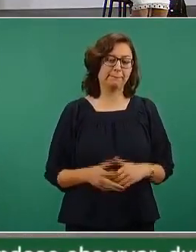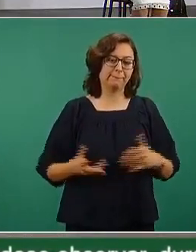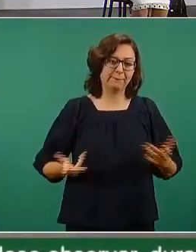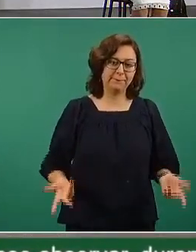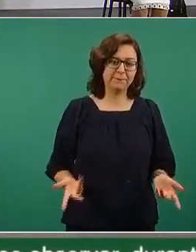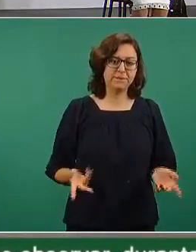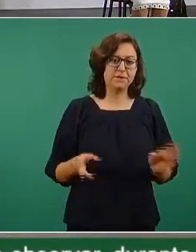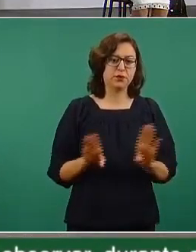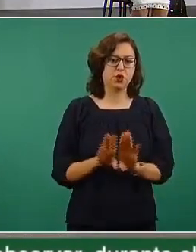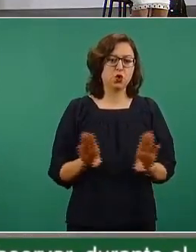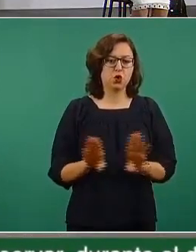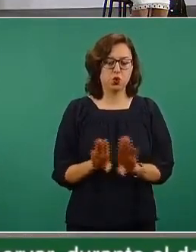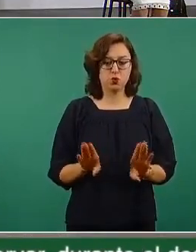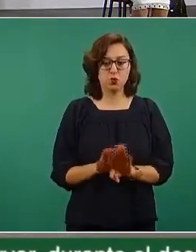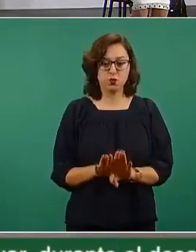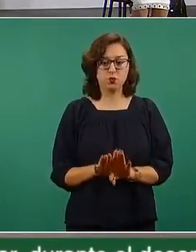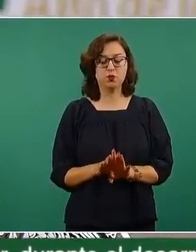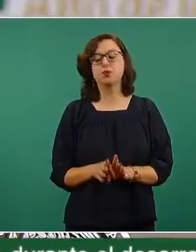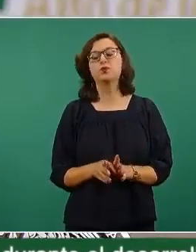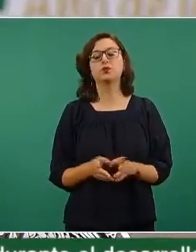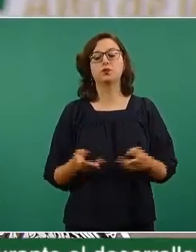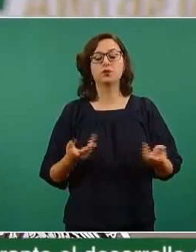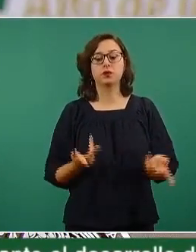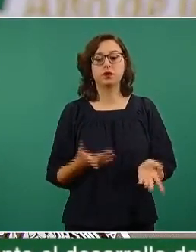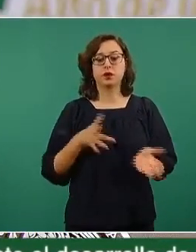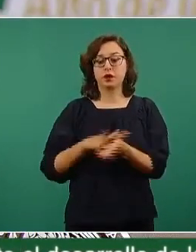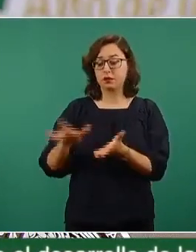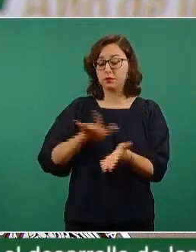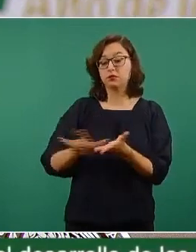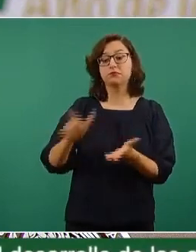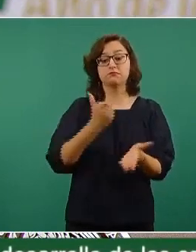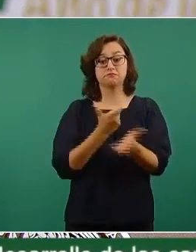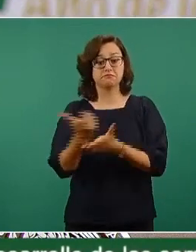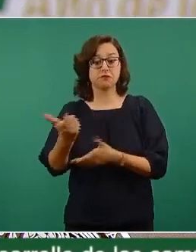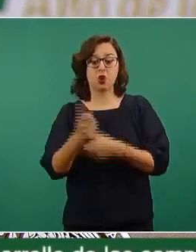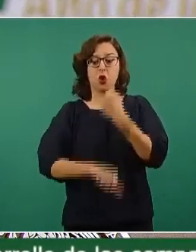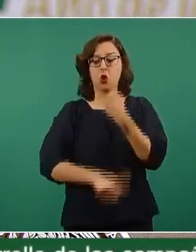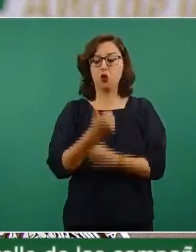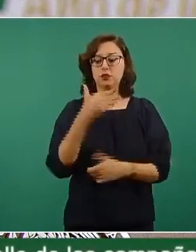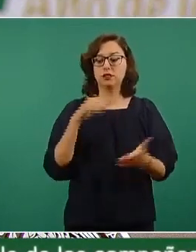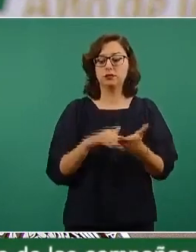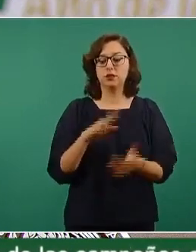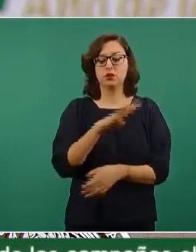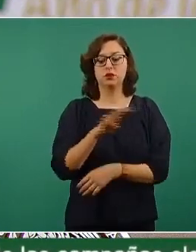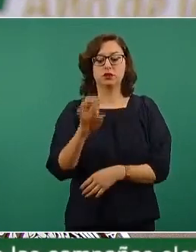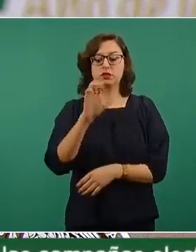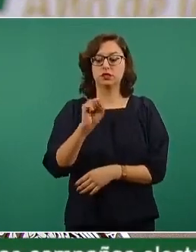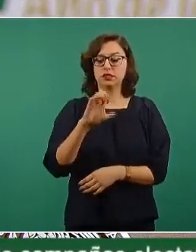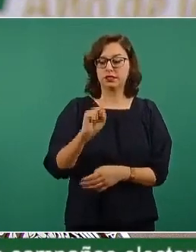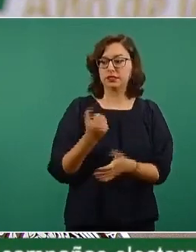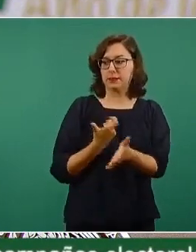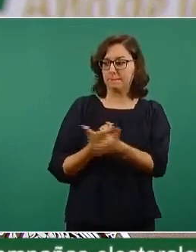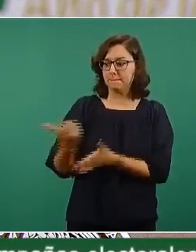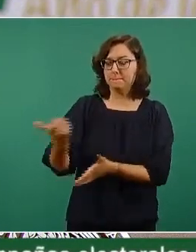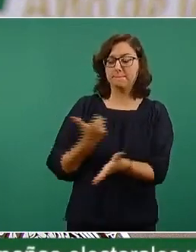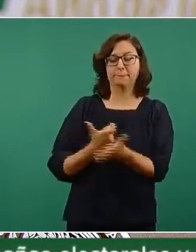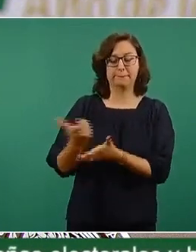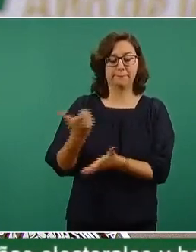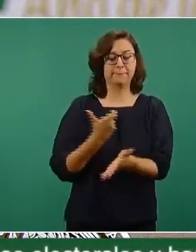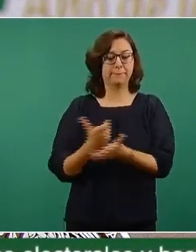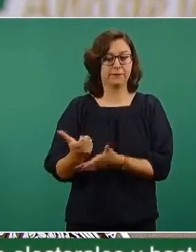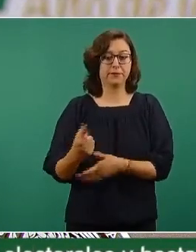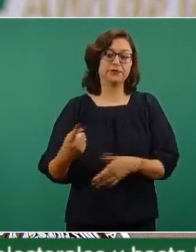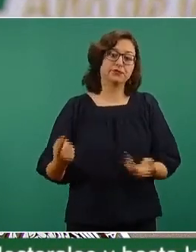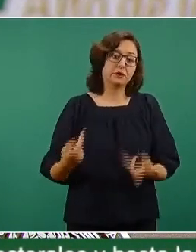de apoyo, un apoyo monetario de 11,460 pesos a las familias de personas